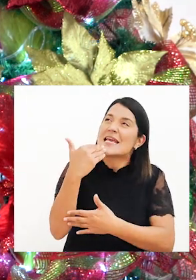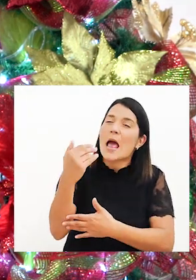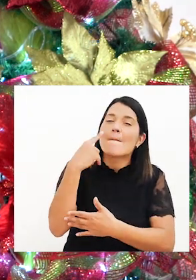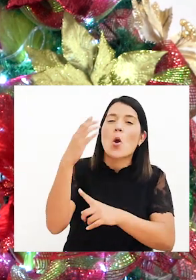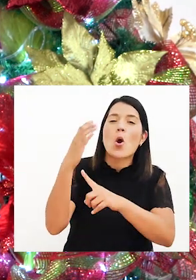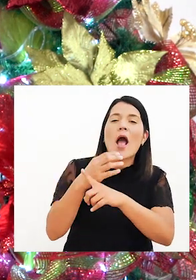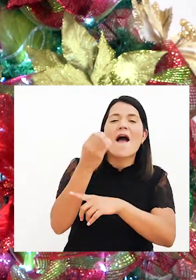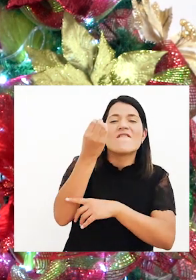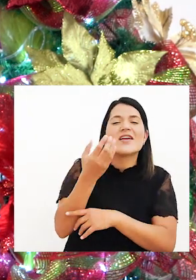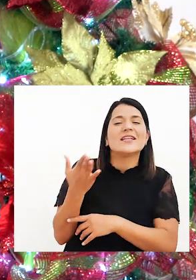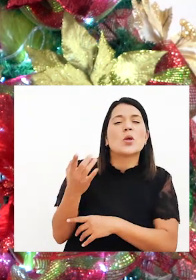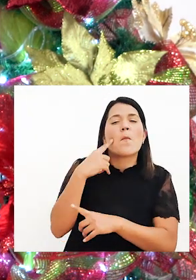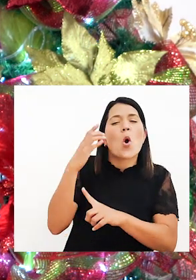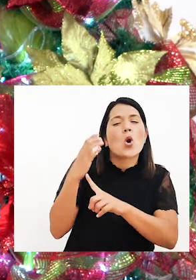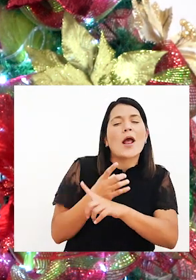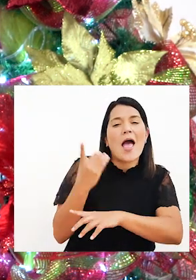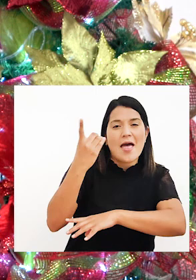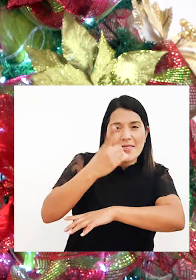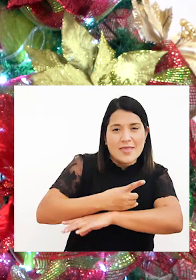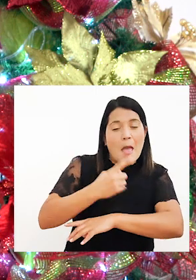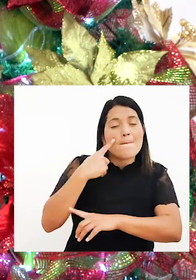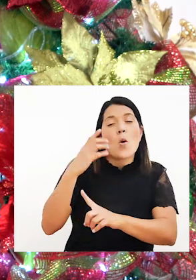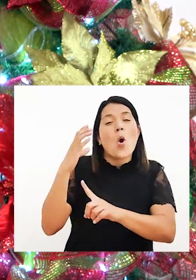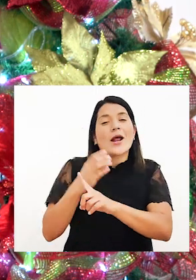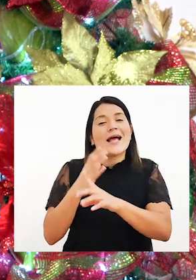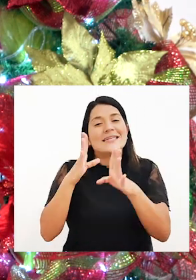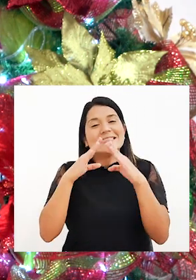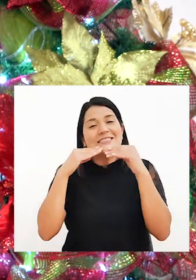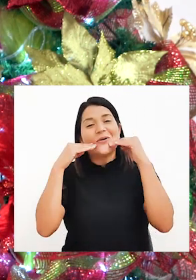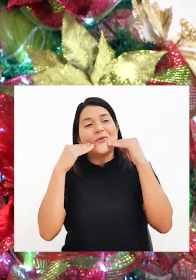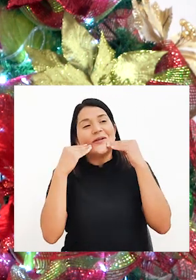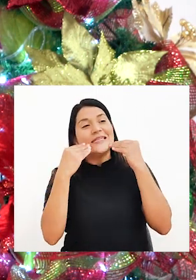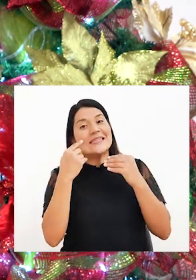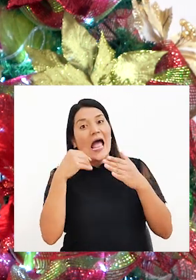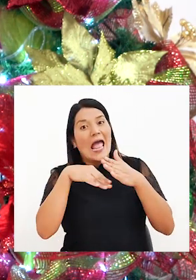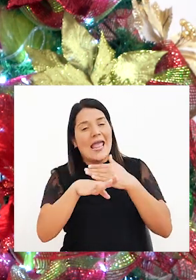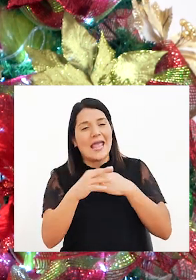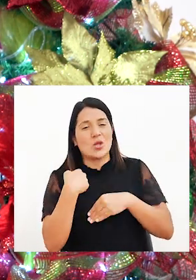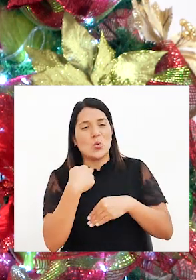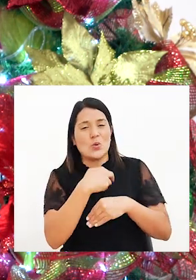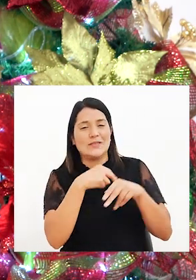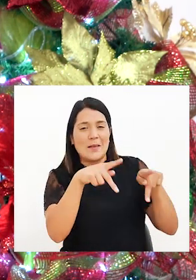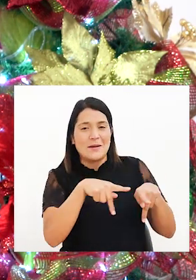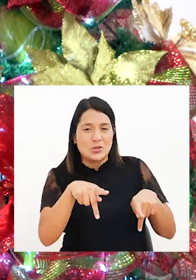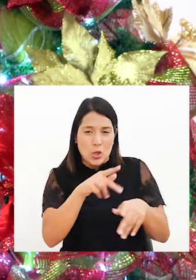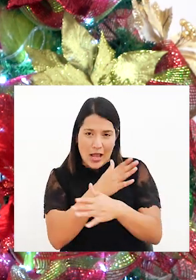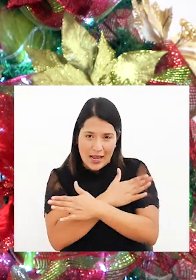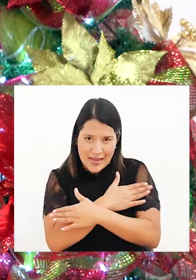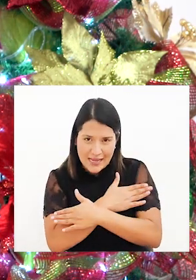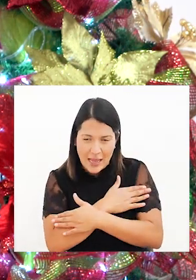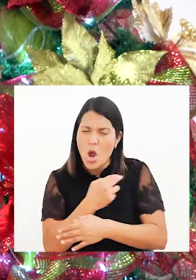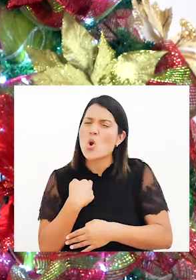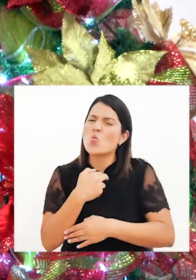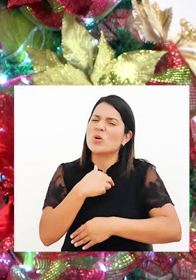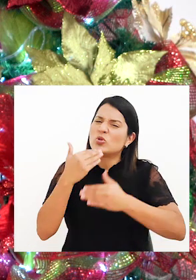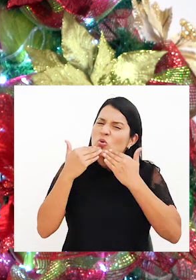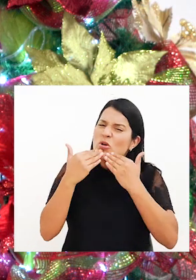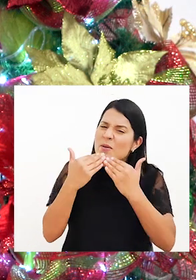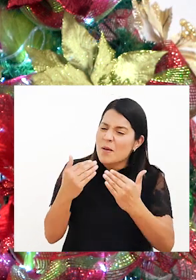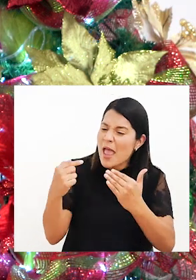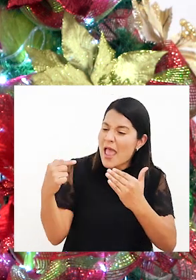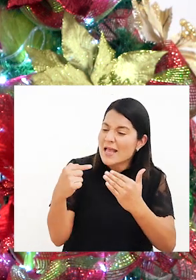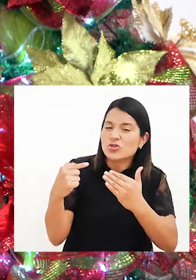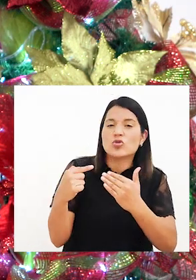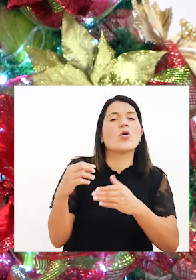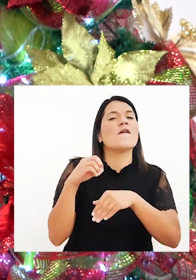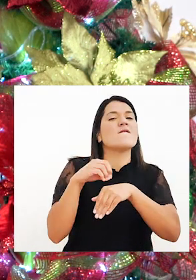bendición recibida, por cada día vivido y por la sonrisa de nuestros seres queridos. Que nuestro agradecimiento sea motivo de inspiración